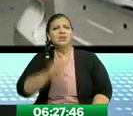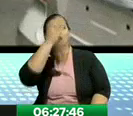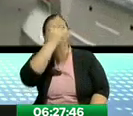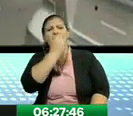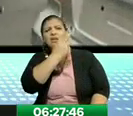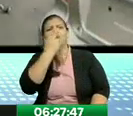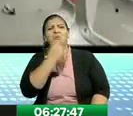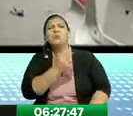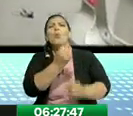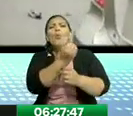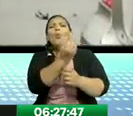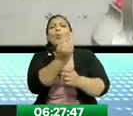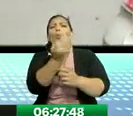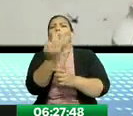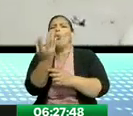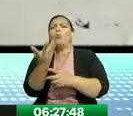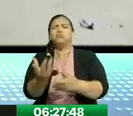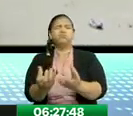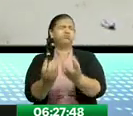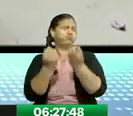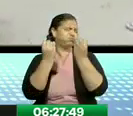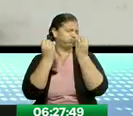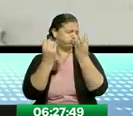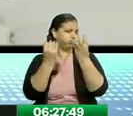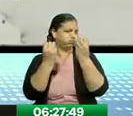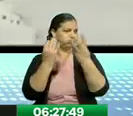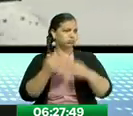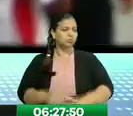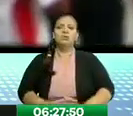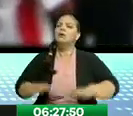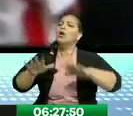de clínicas que están aquí. ¿Aquí en Guayaquil? Sí, ya, pero